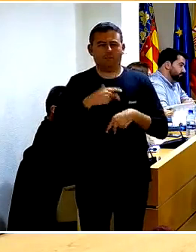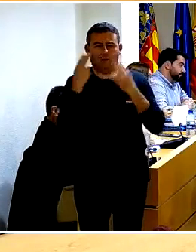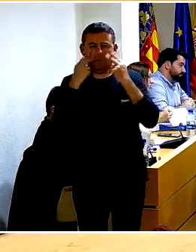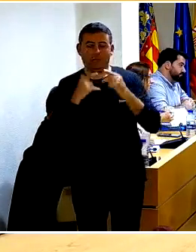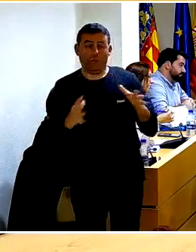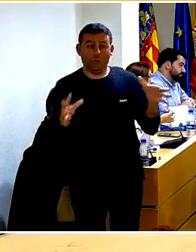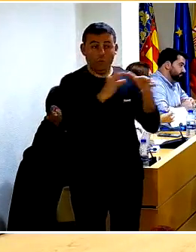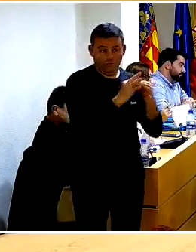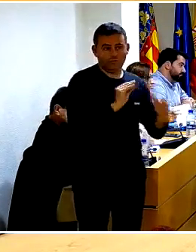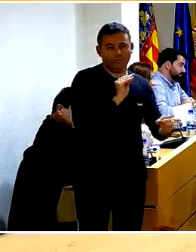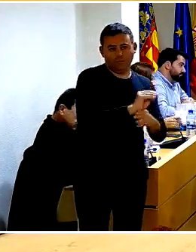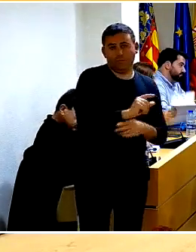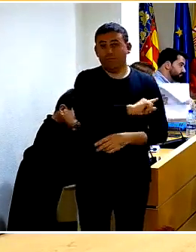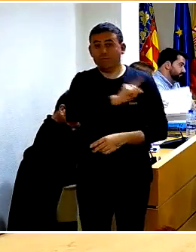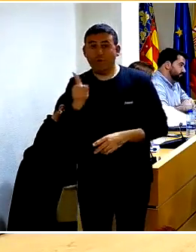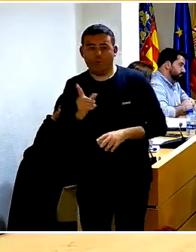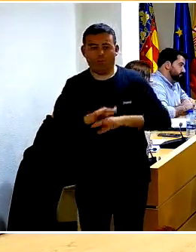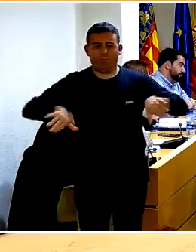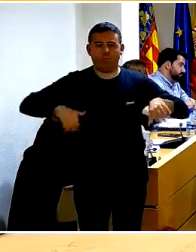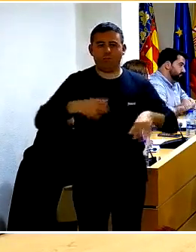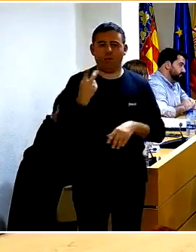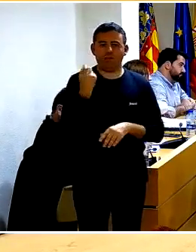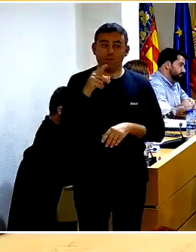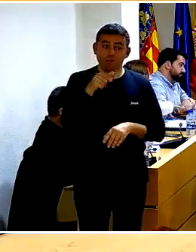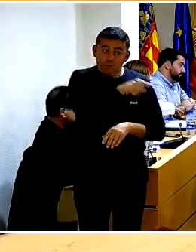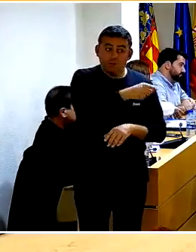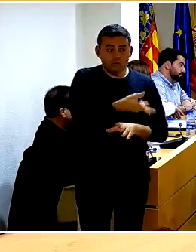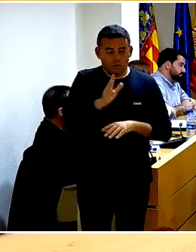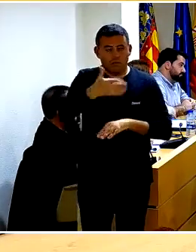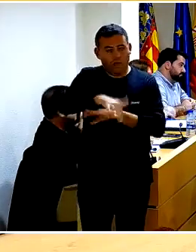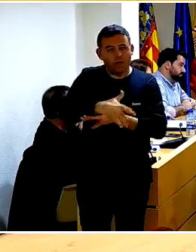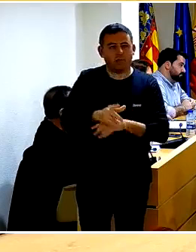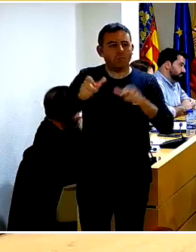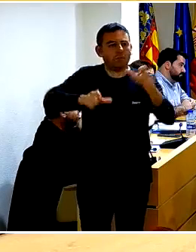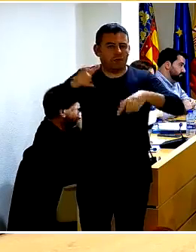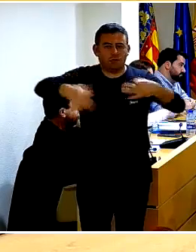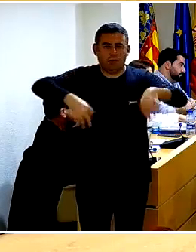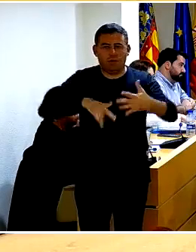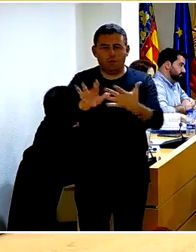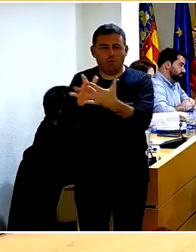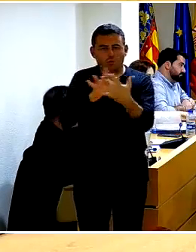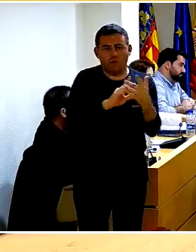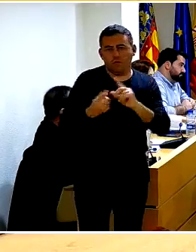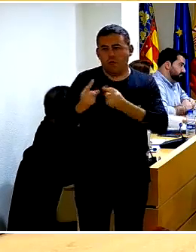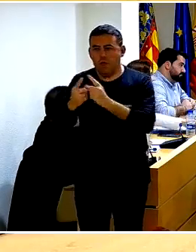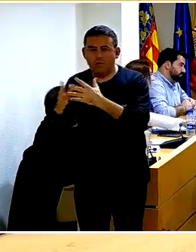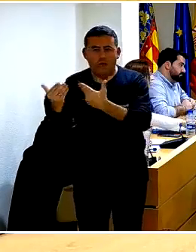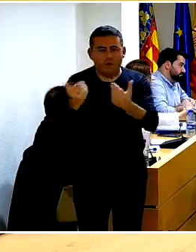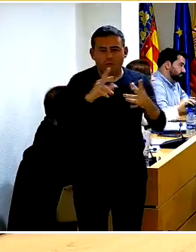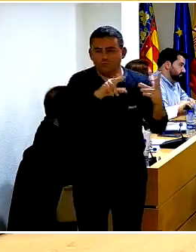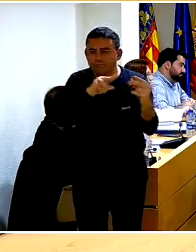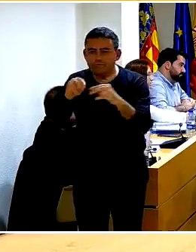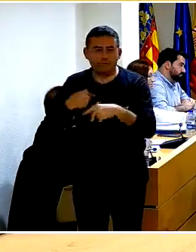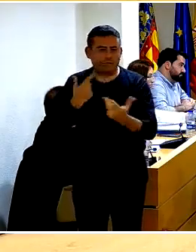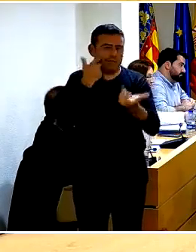usted, de verdad, póngase zapatillas y salga a la calle. Hable con la gente. Y entonces verá cómo la traslación de